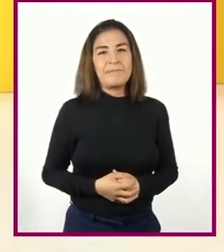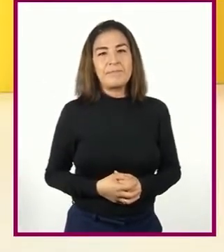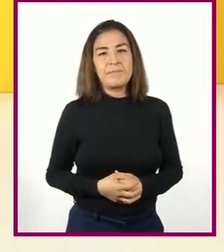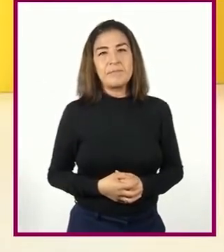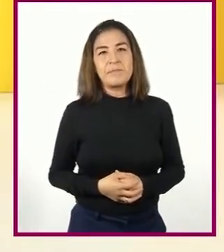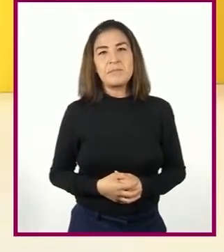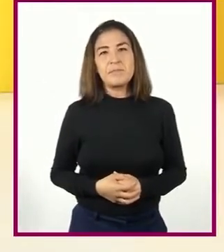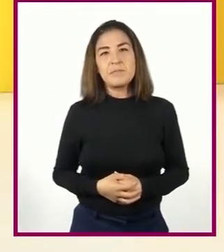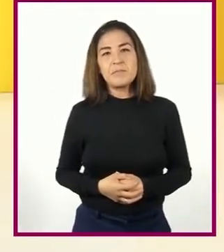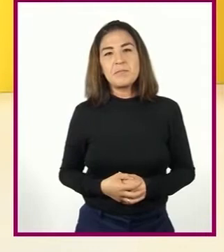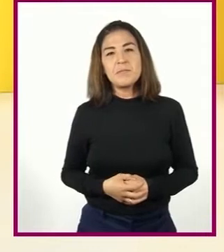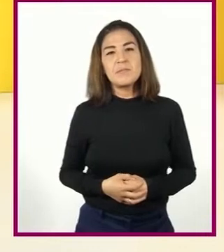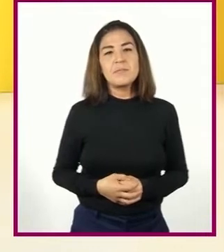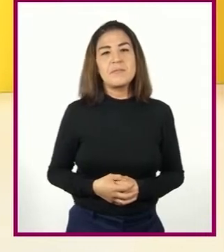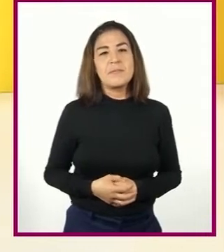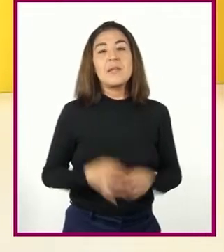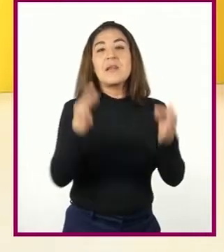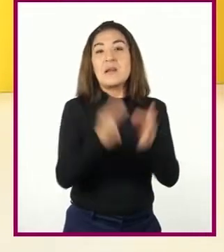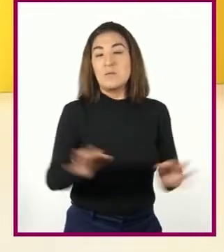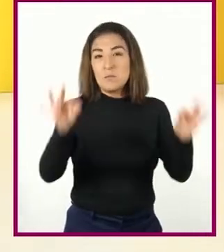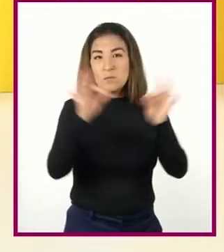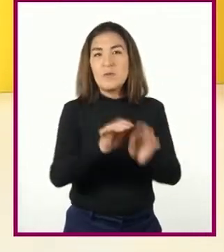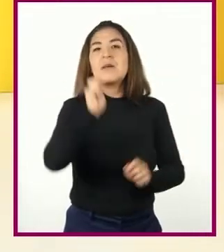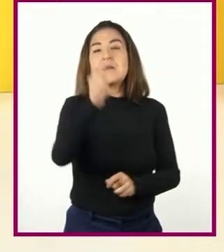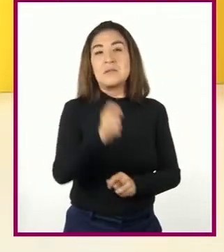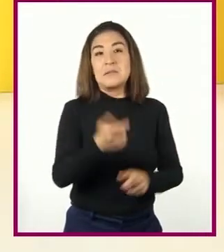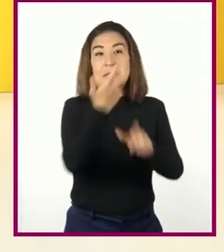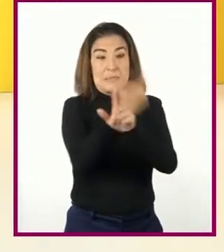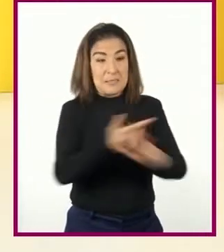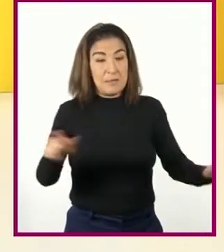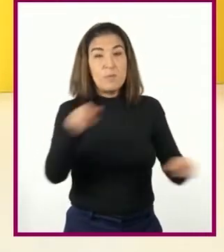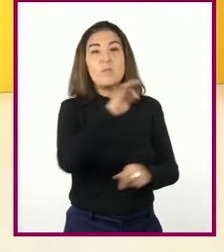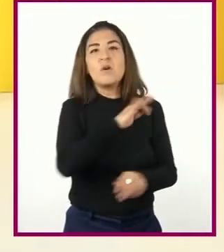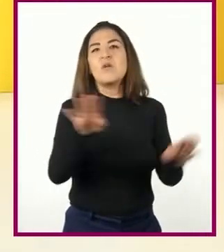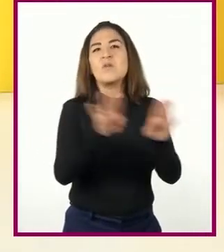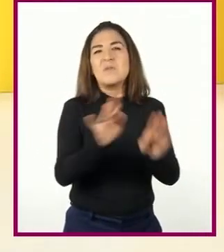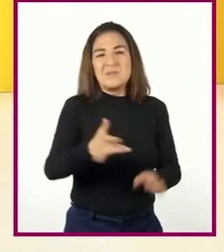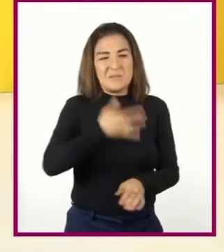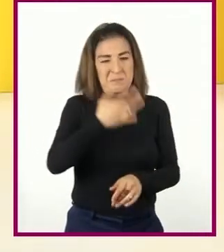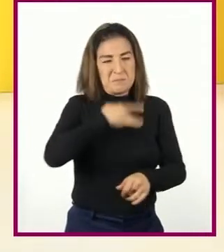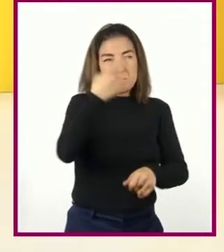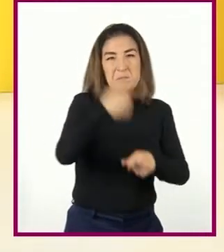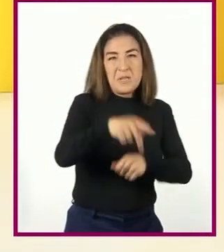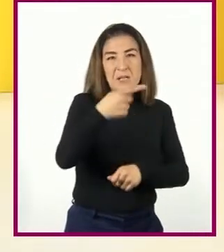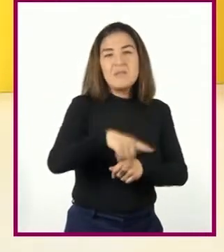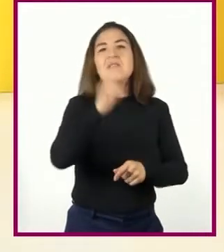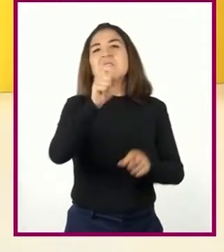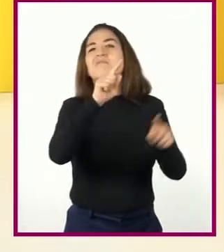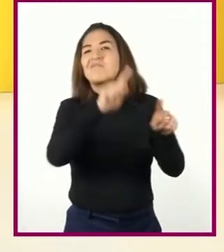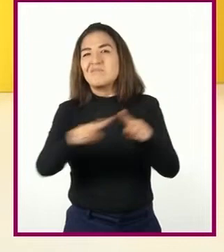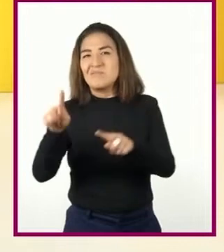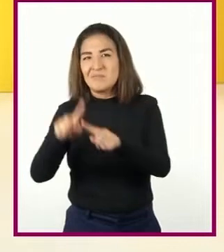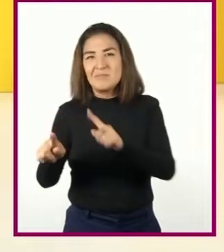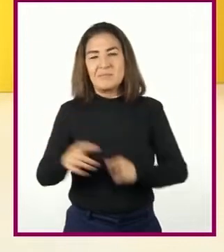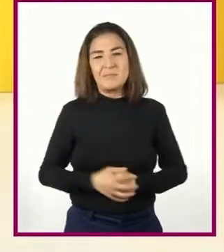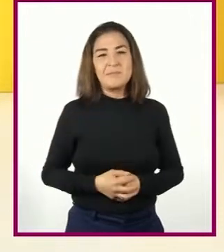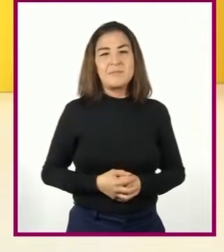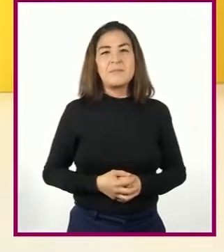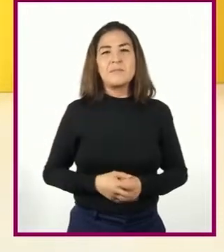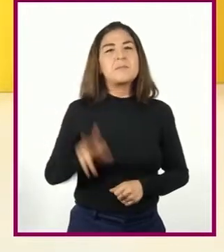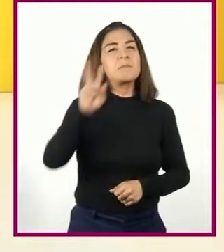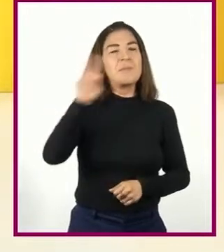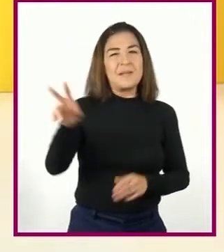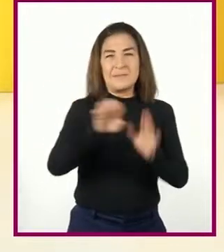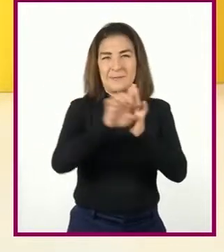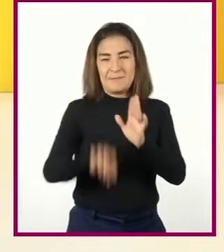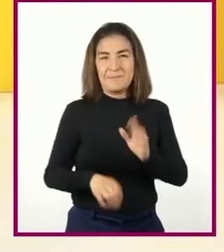Ahora bien, es importante que consideren que la libertad puede estar amenazada por diferentes aspectos. Veamos